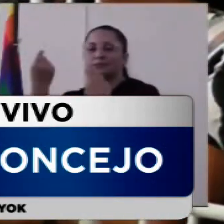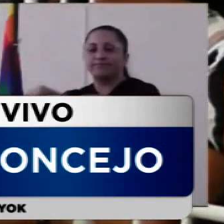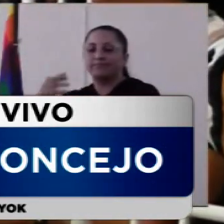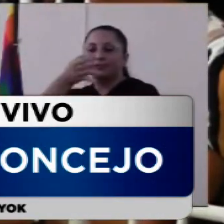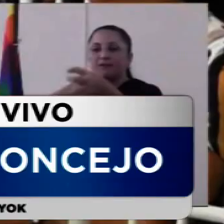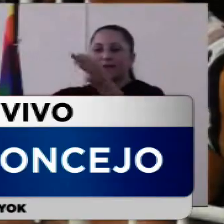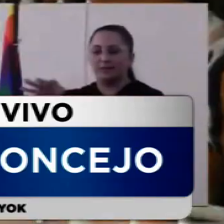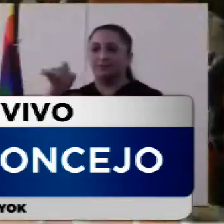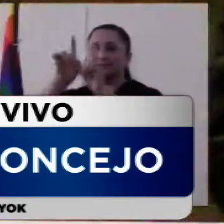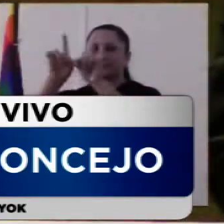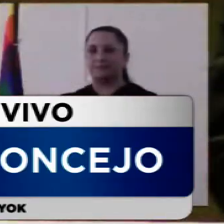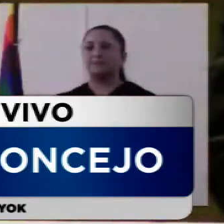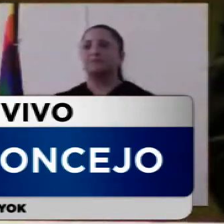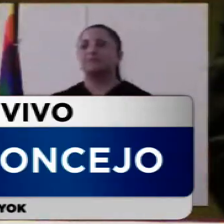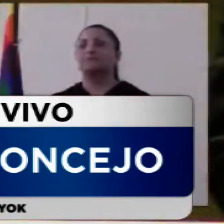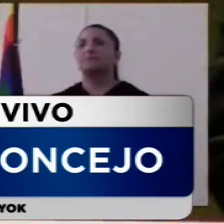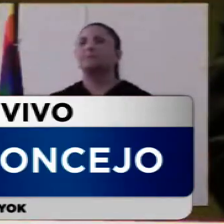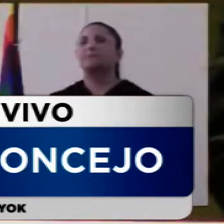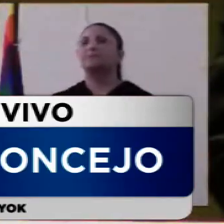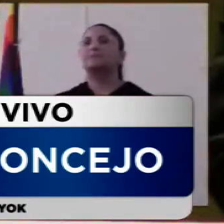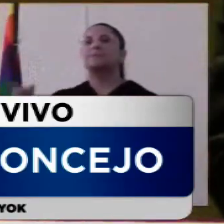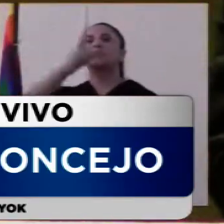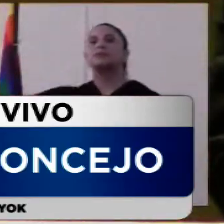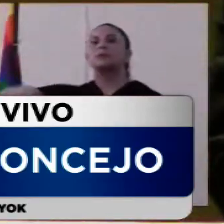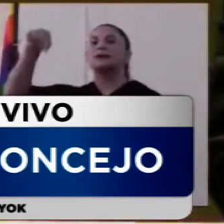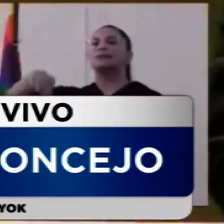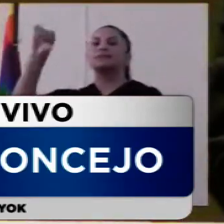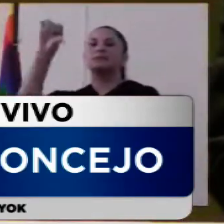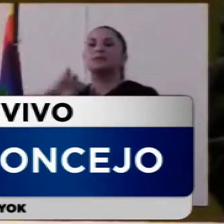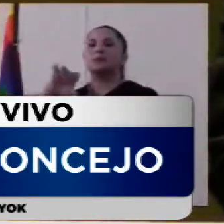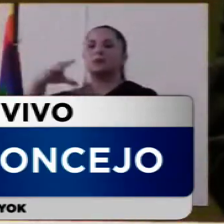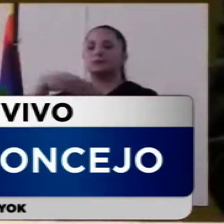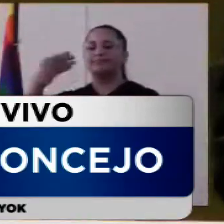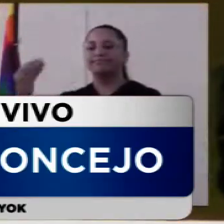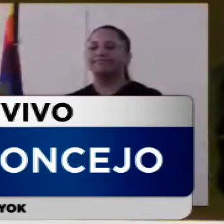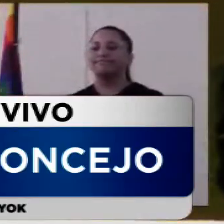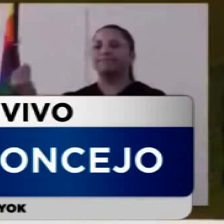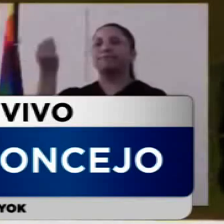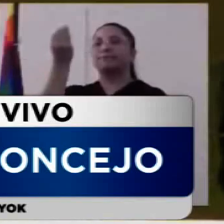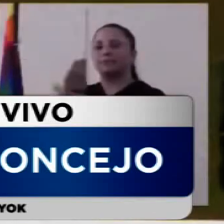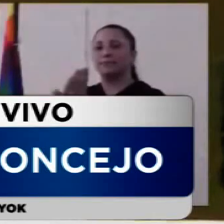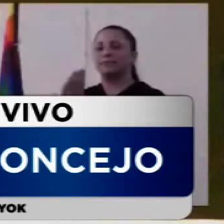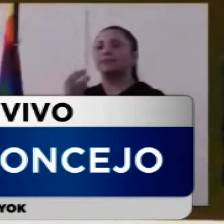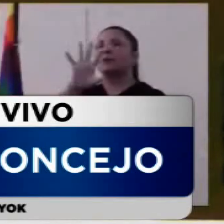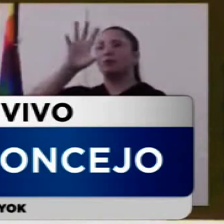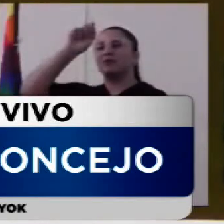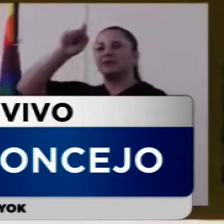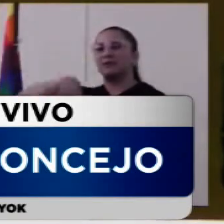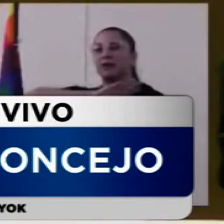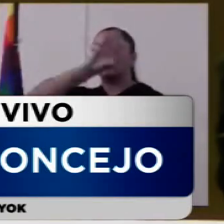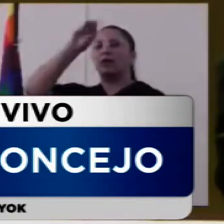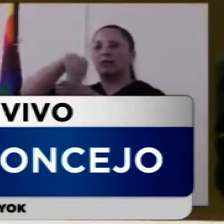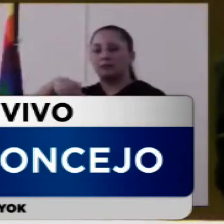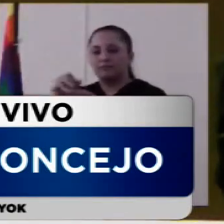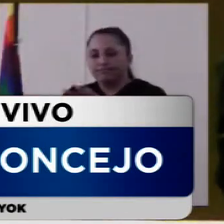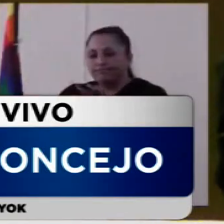responsabilidad recae sobre Denise Kisiel, mientras que por el Frente Chaqueño ha sido designada Dayana Pereira justamente para presidir allí el